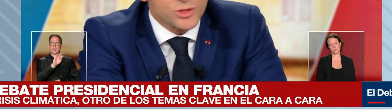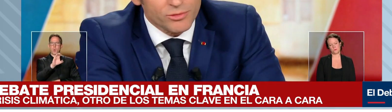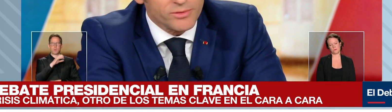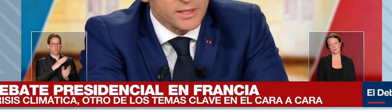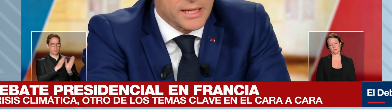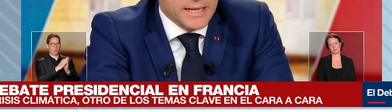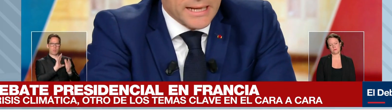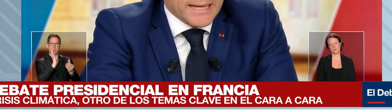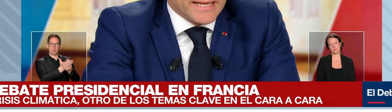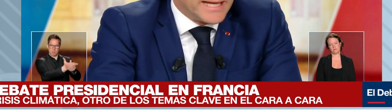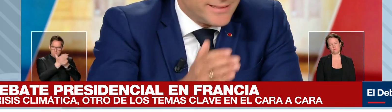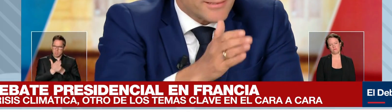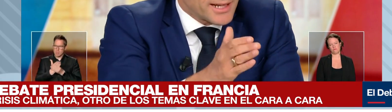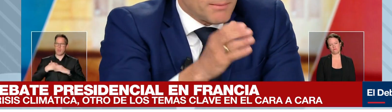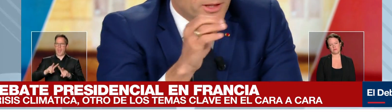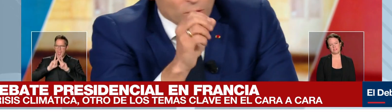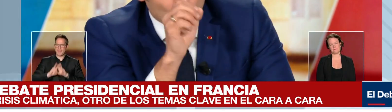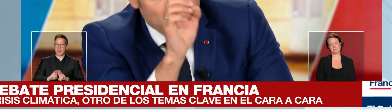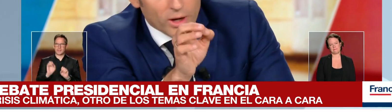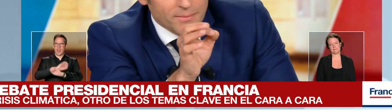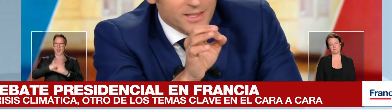la Organización de la Energía, y cuando me dieron su...